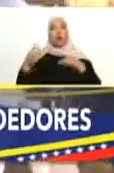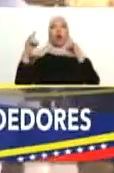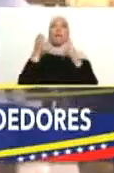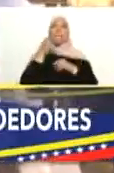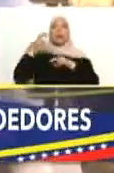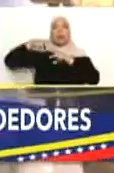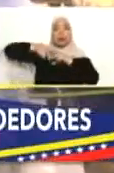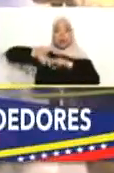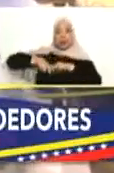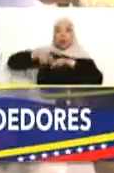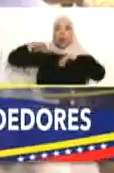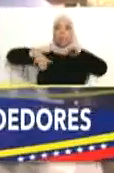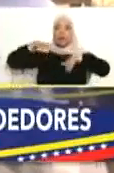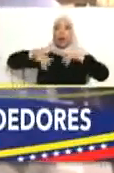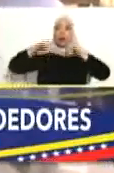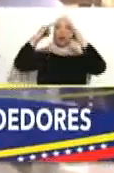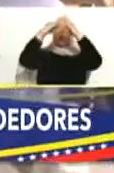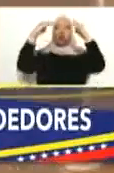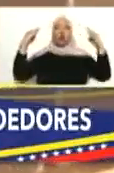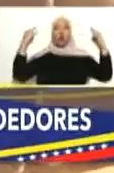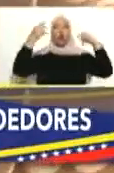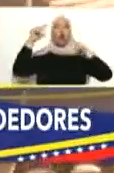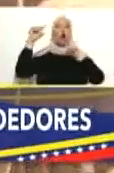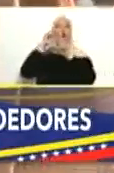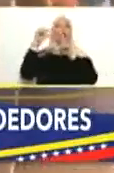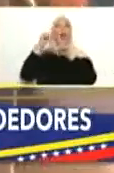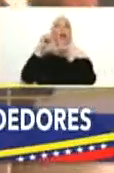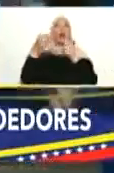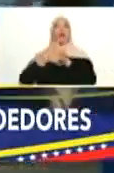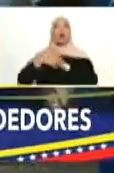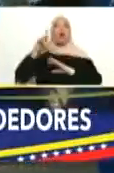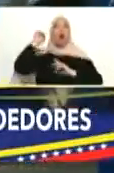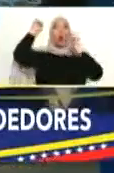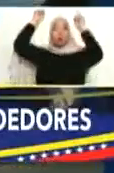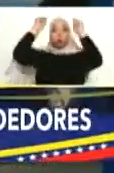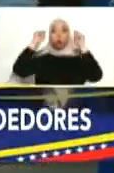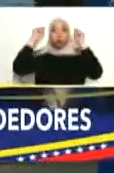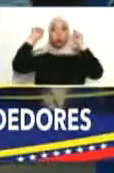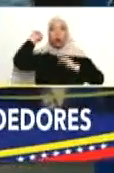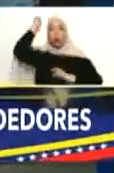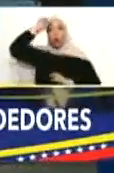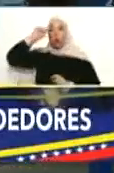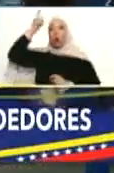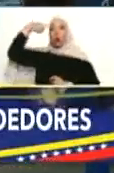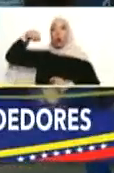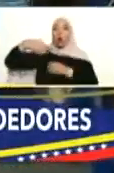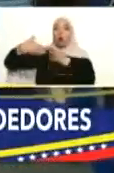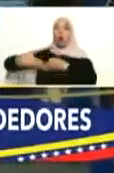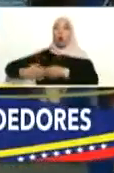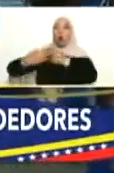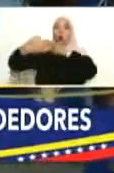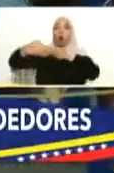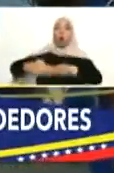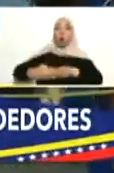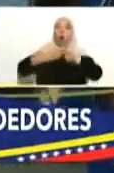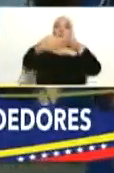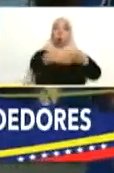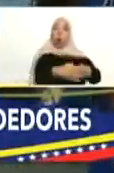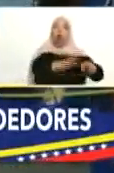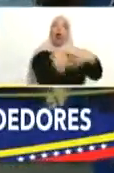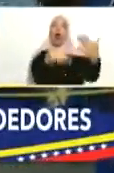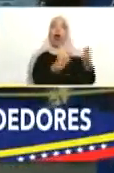sillas, de cócteles, de los sombreros, de los inflables, de las lanchas, y yo quisiera que nuestro